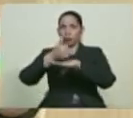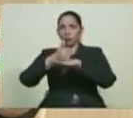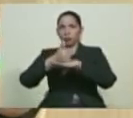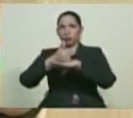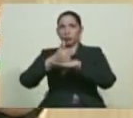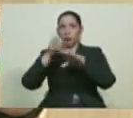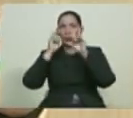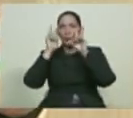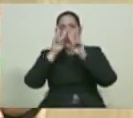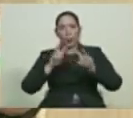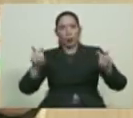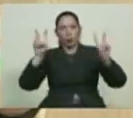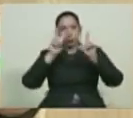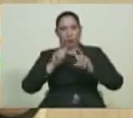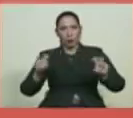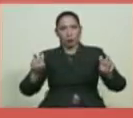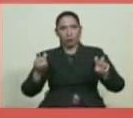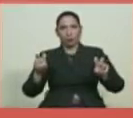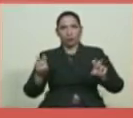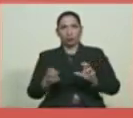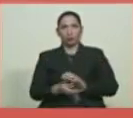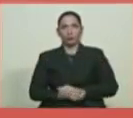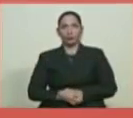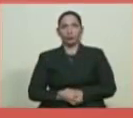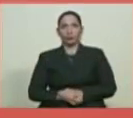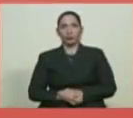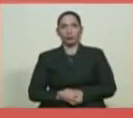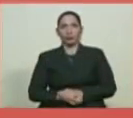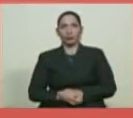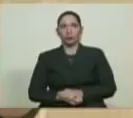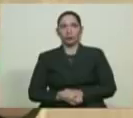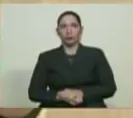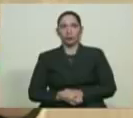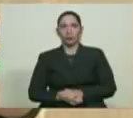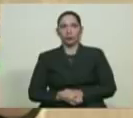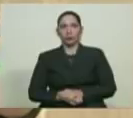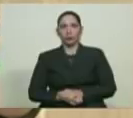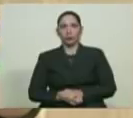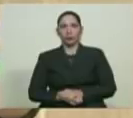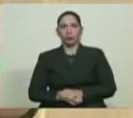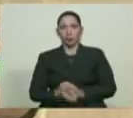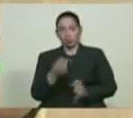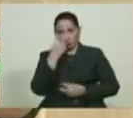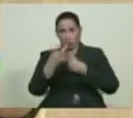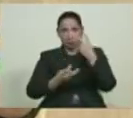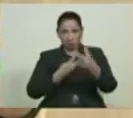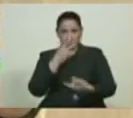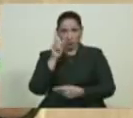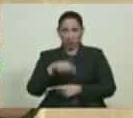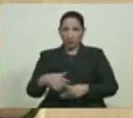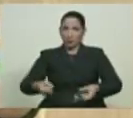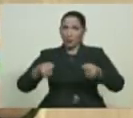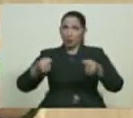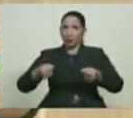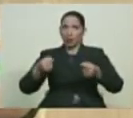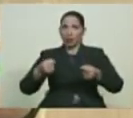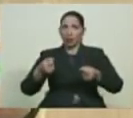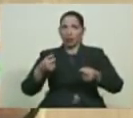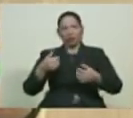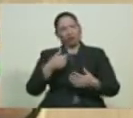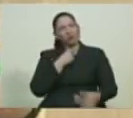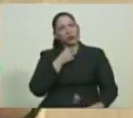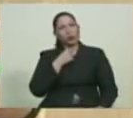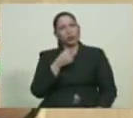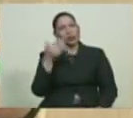de supervisión de estos y bueno, ya 5 cadenas de supermercados han sido fiscalizadas, en este caso también 2 farmacias. Me gustaría saber qué va a